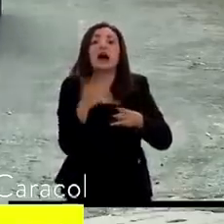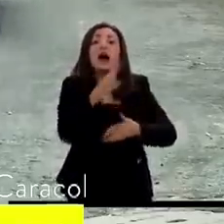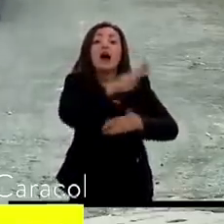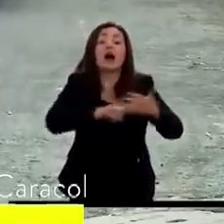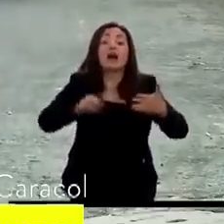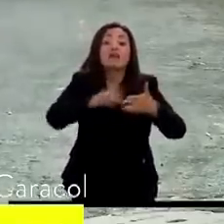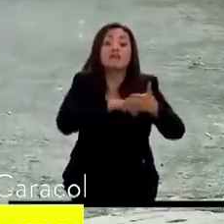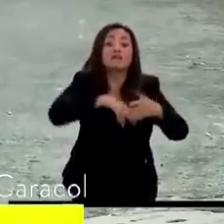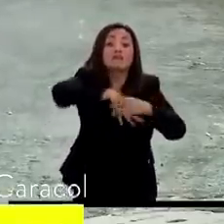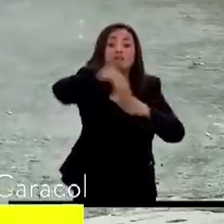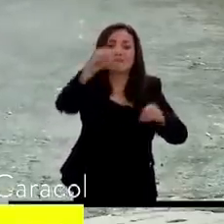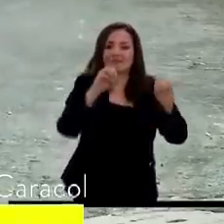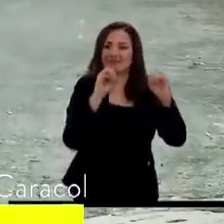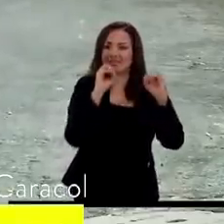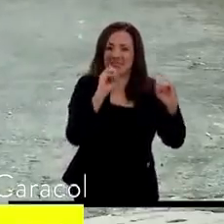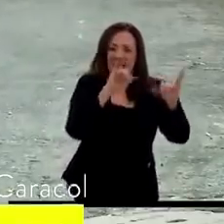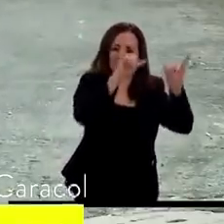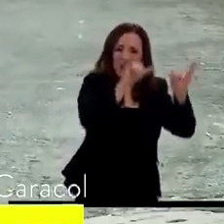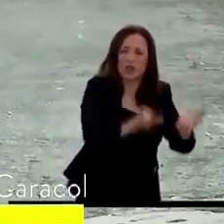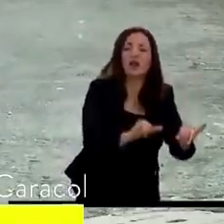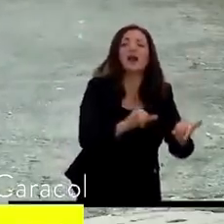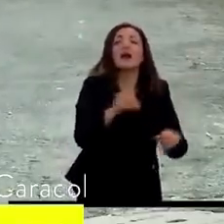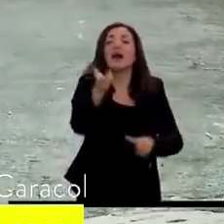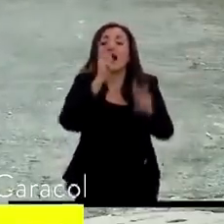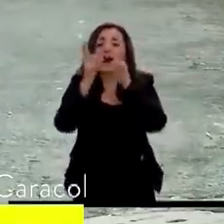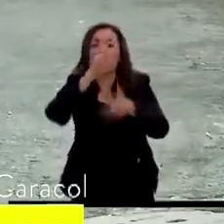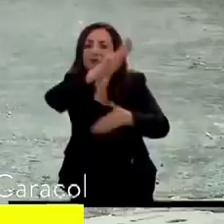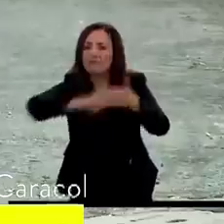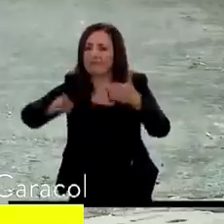en sitios sectoriales donde hay mayor